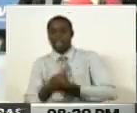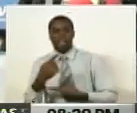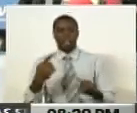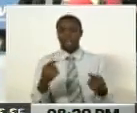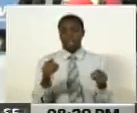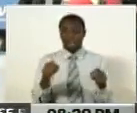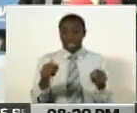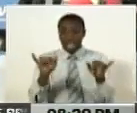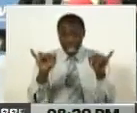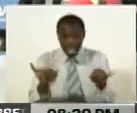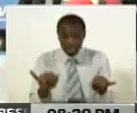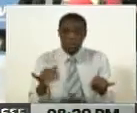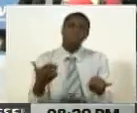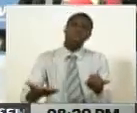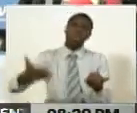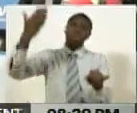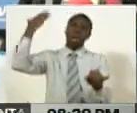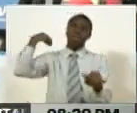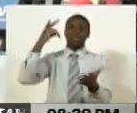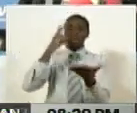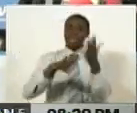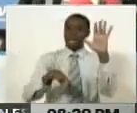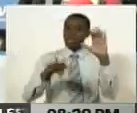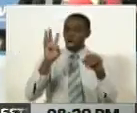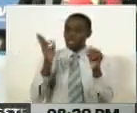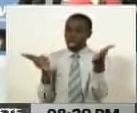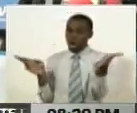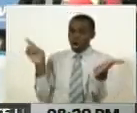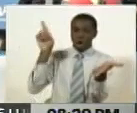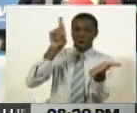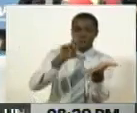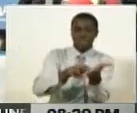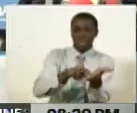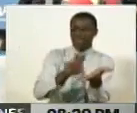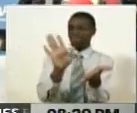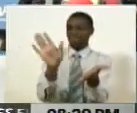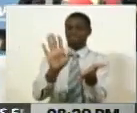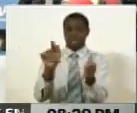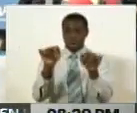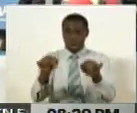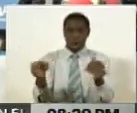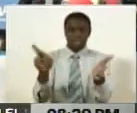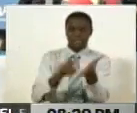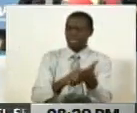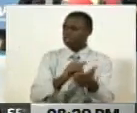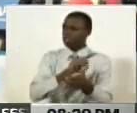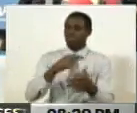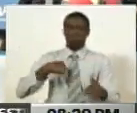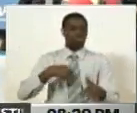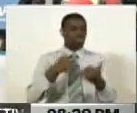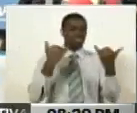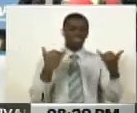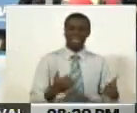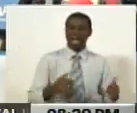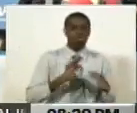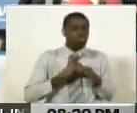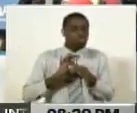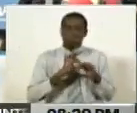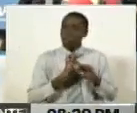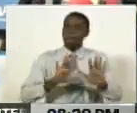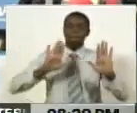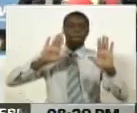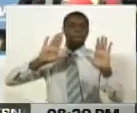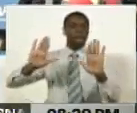lo que pasó en el año 2014, debemos detener de manera masiva y unitaria